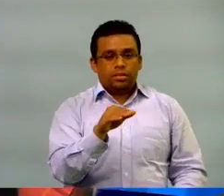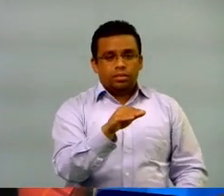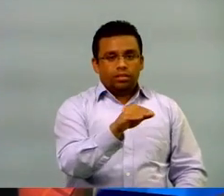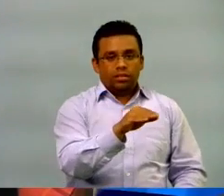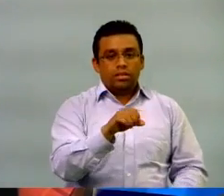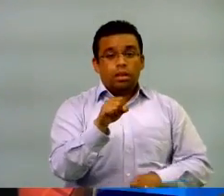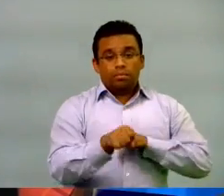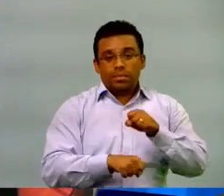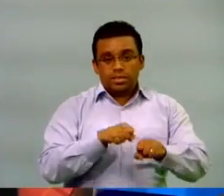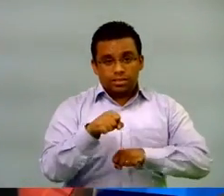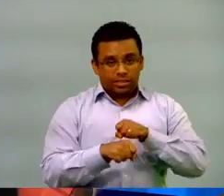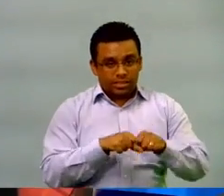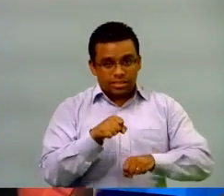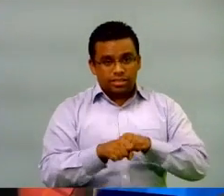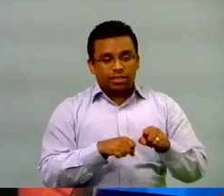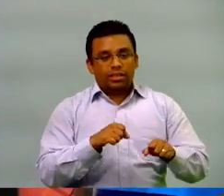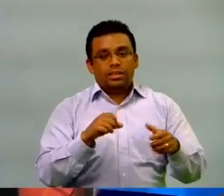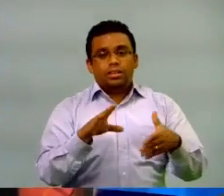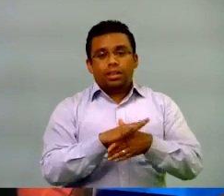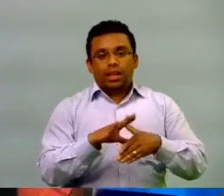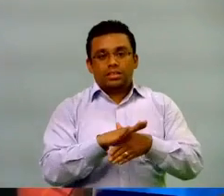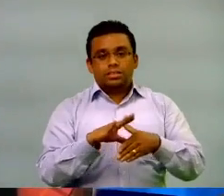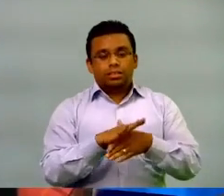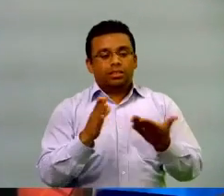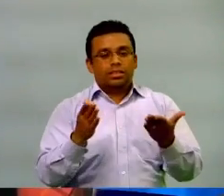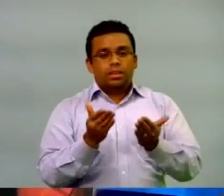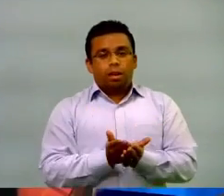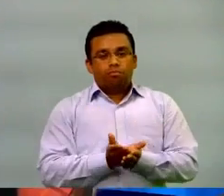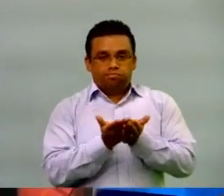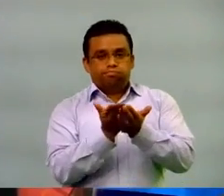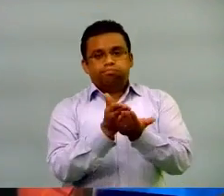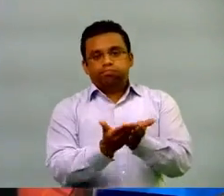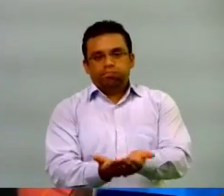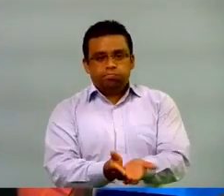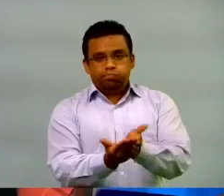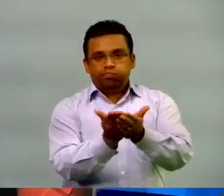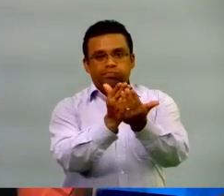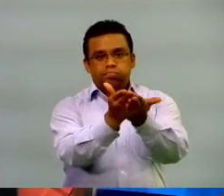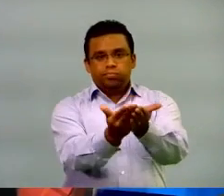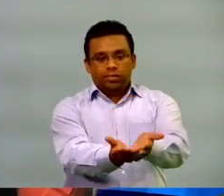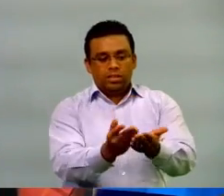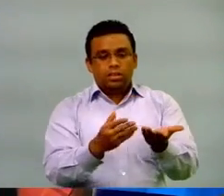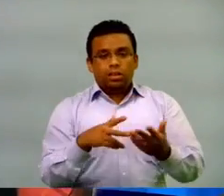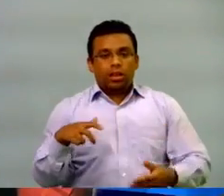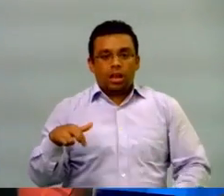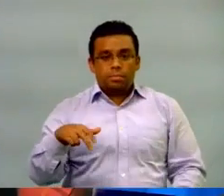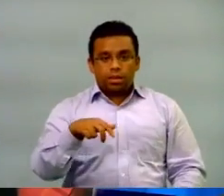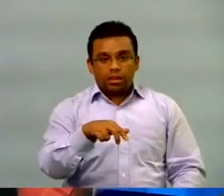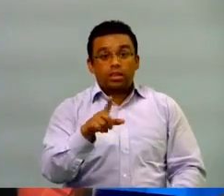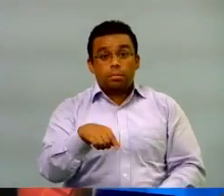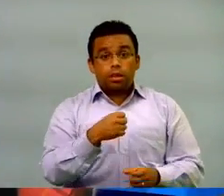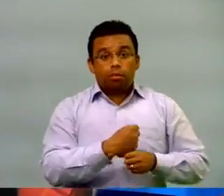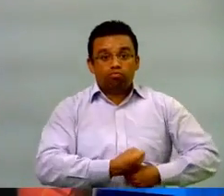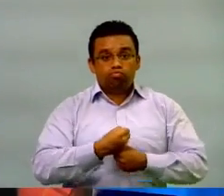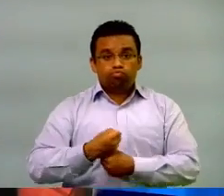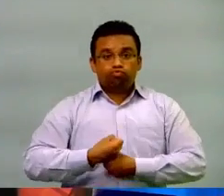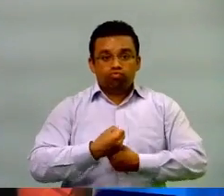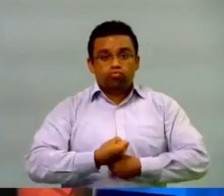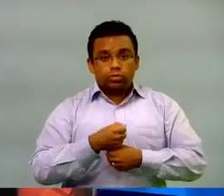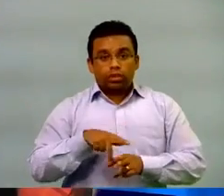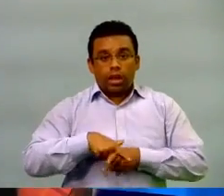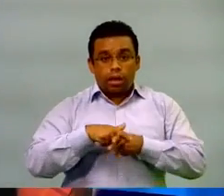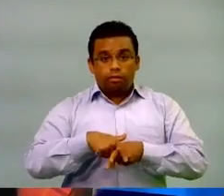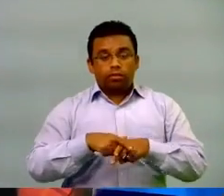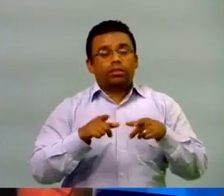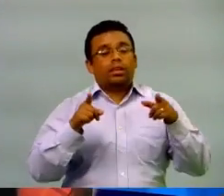bicitaxi, lancha, caminatas, incluso transporte vía caballo. Entonces, ha sido de